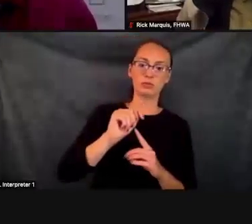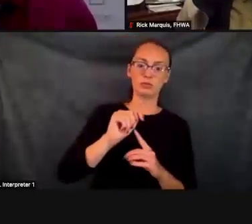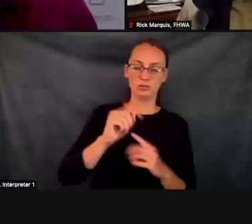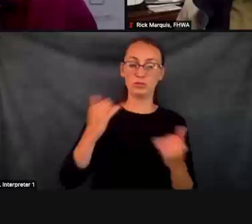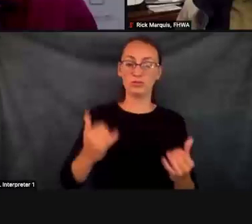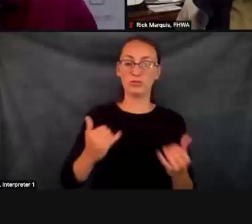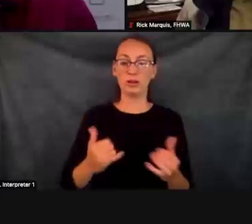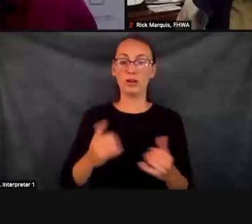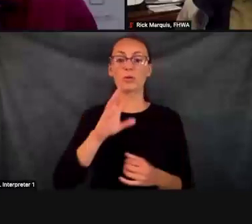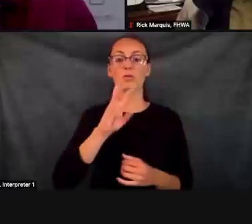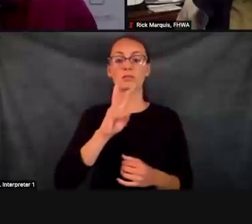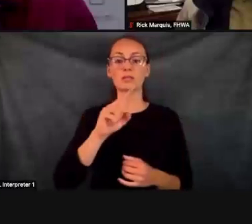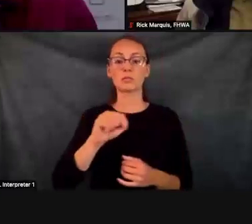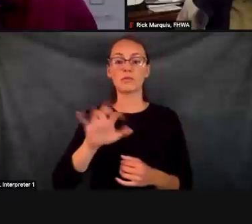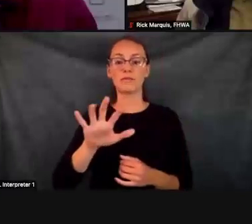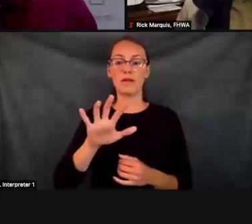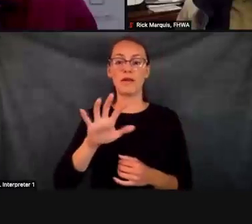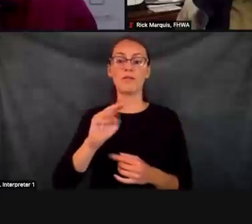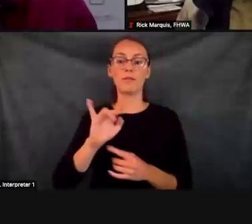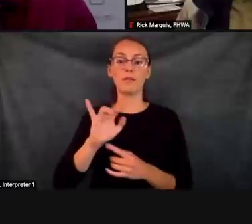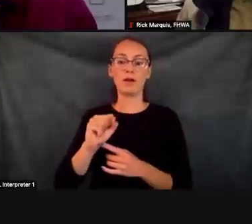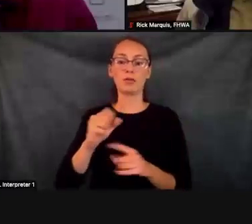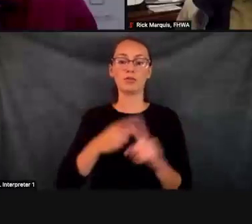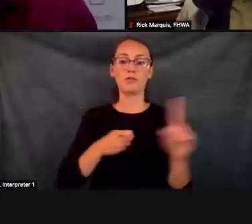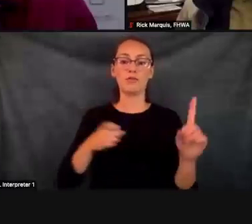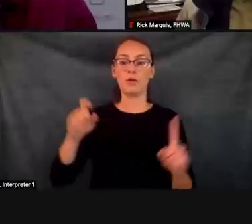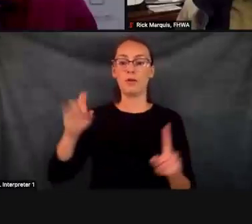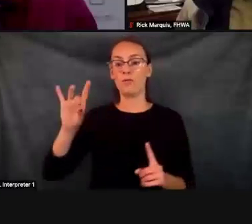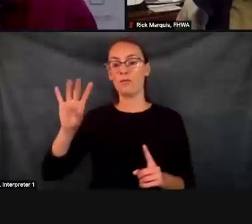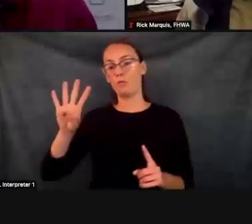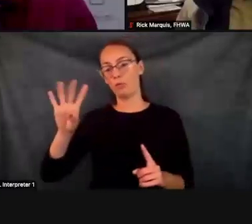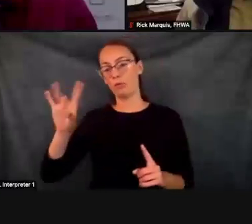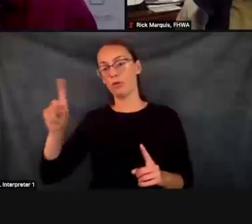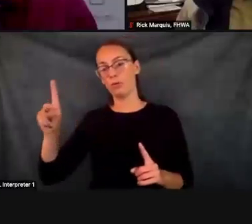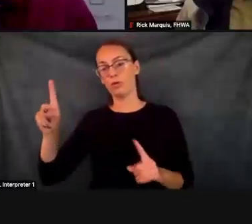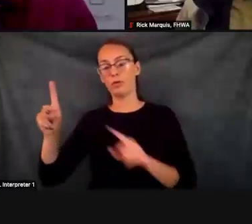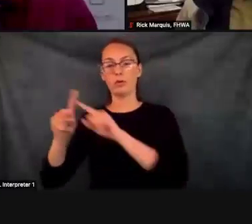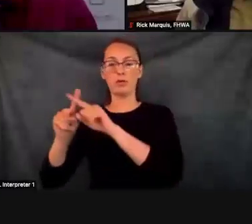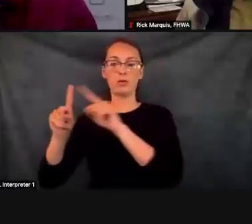ahora son 6.5 millas.